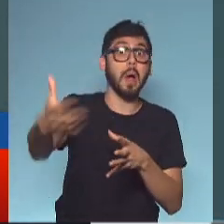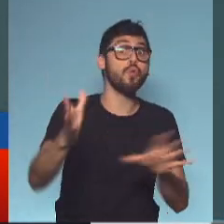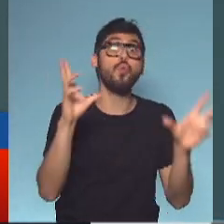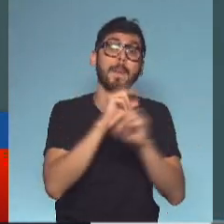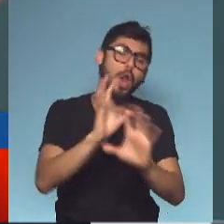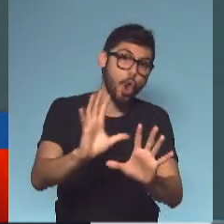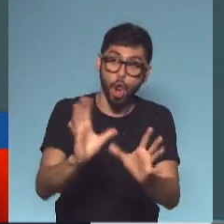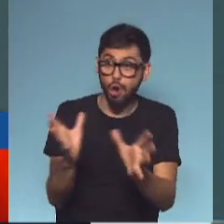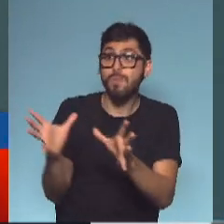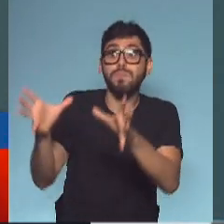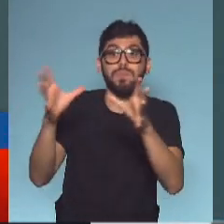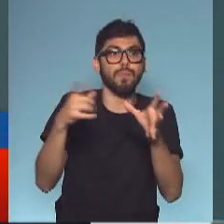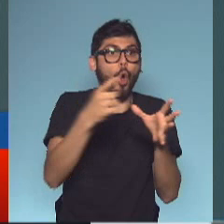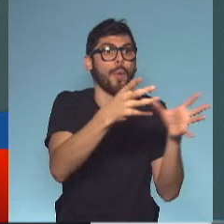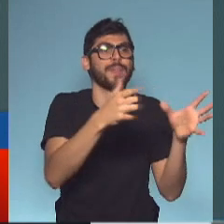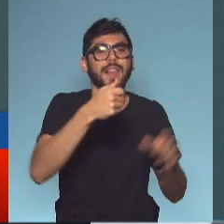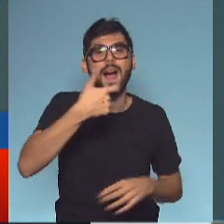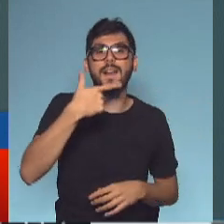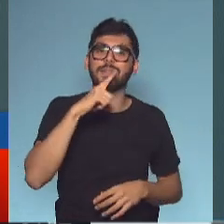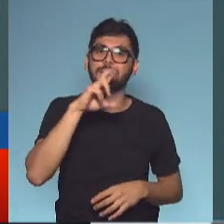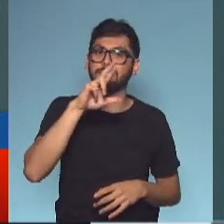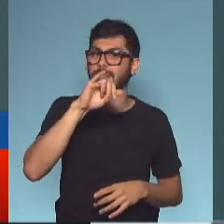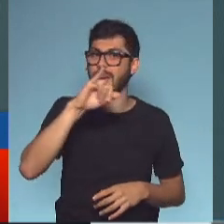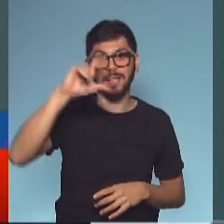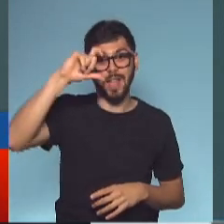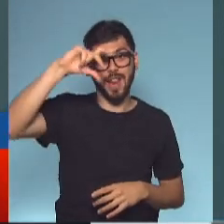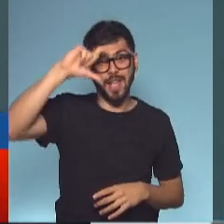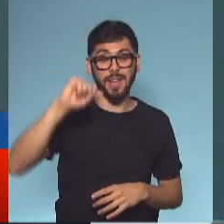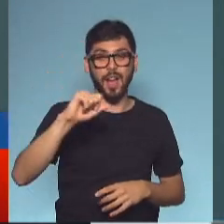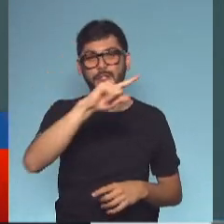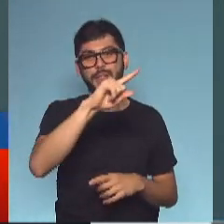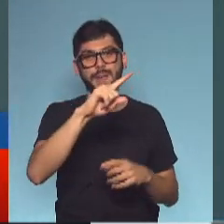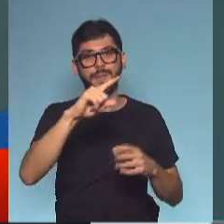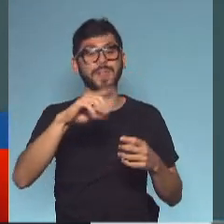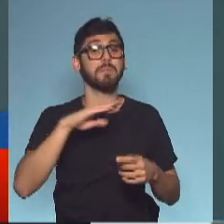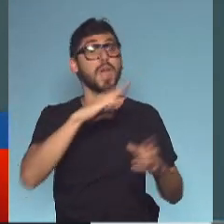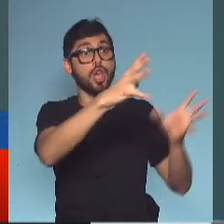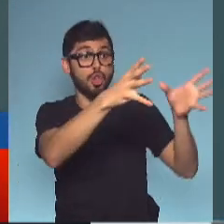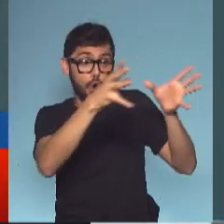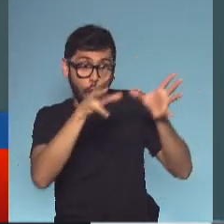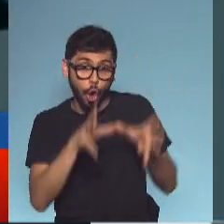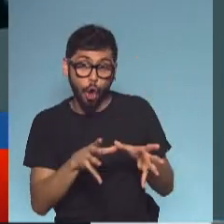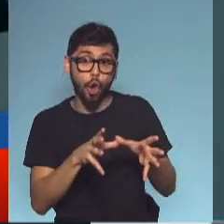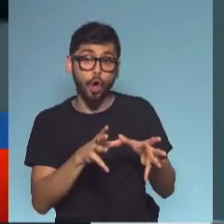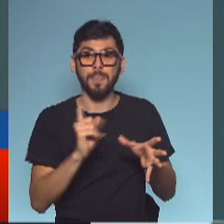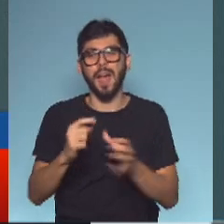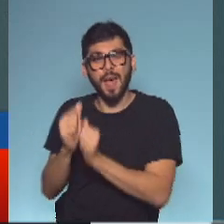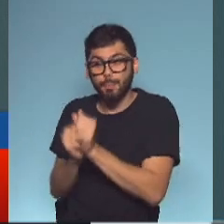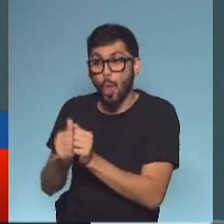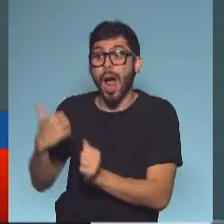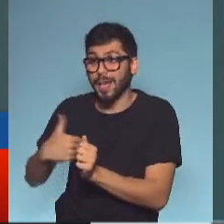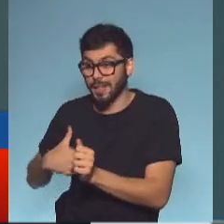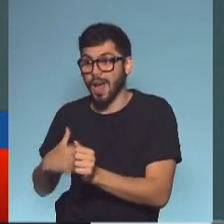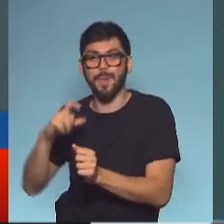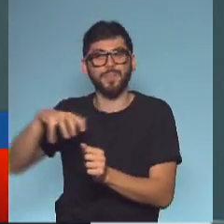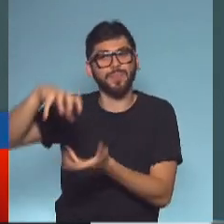que este primer contingente de AstraZeneca que viene del laboratorio Liomont de México, que es donde se envasó lo que se produjo acá, en